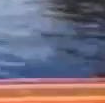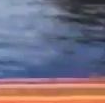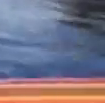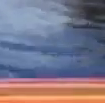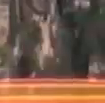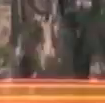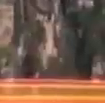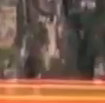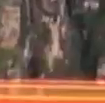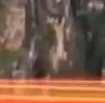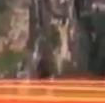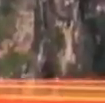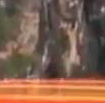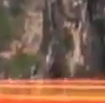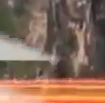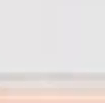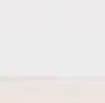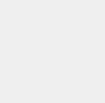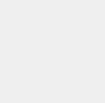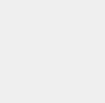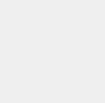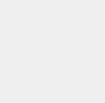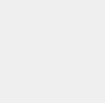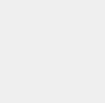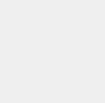Sigamos haciendo parte.